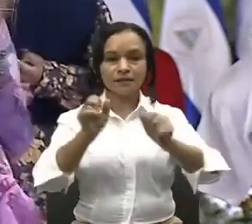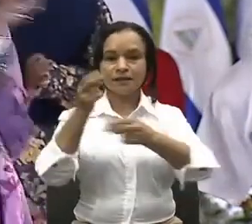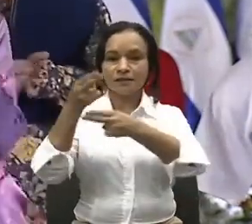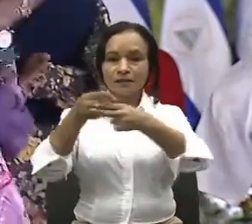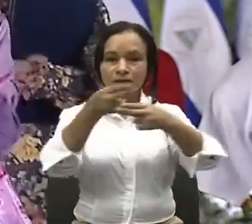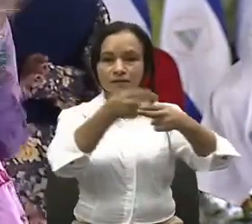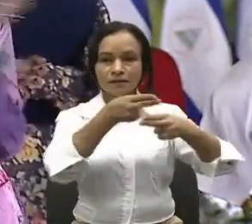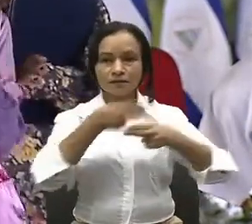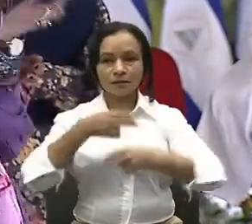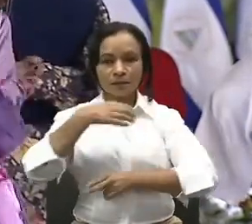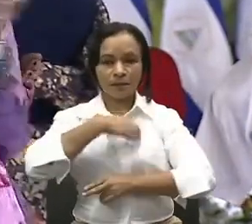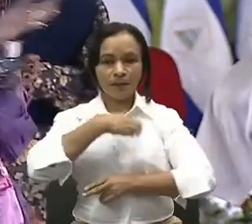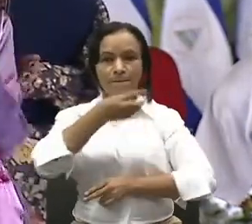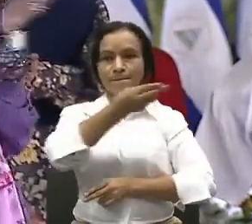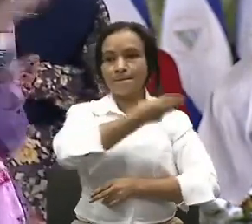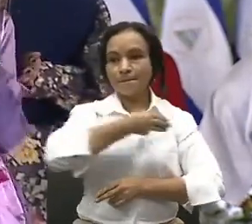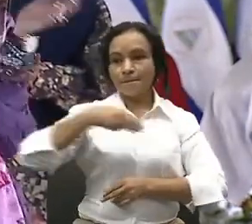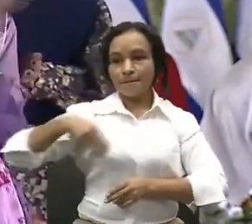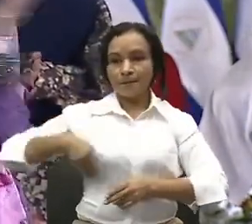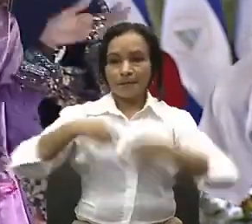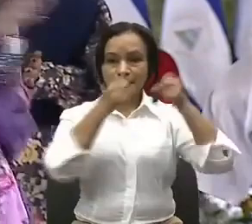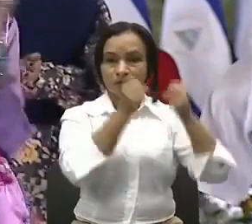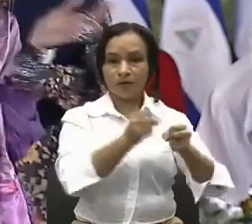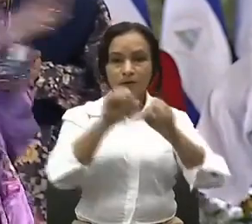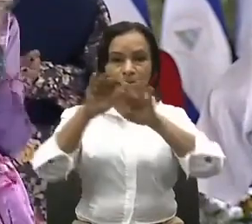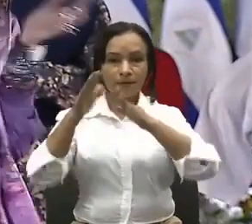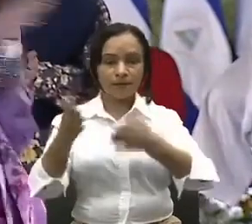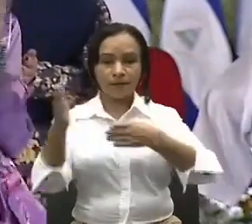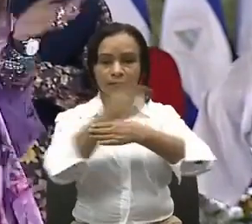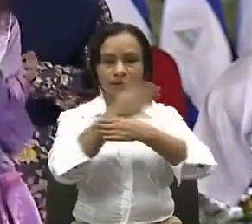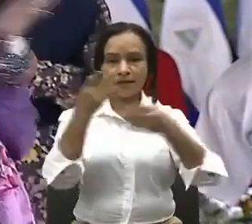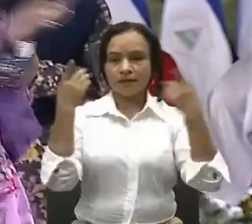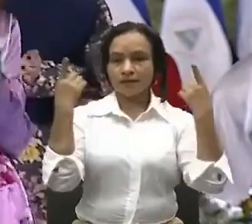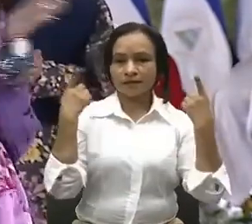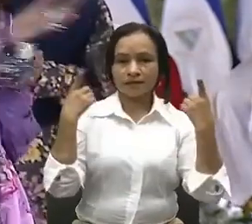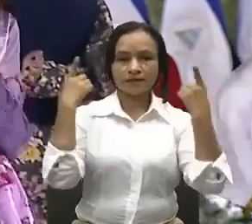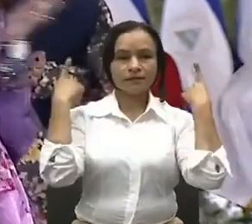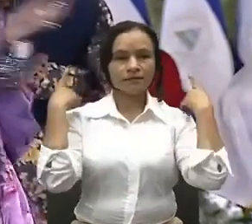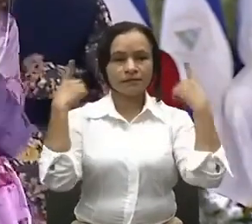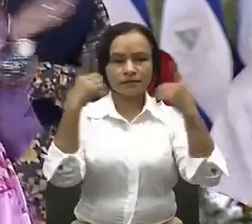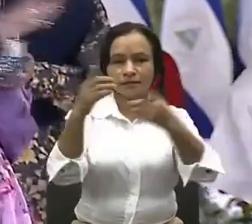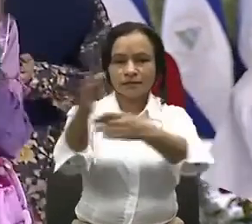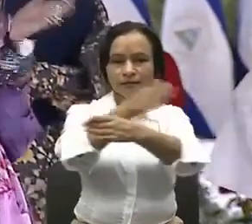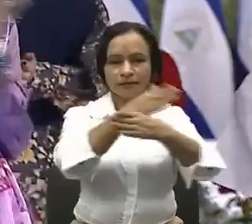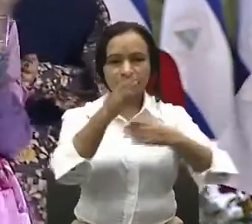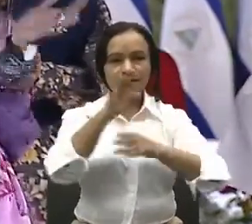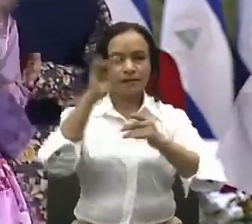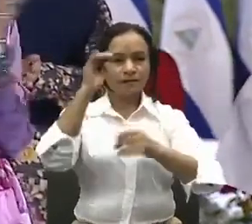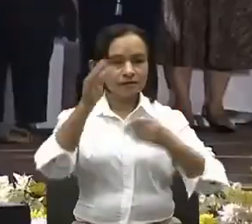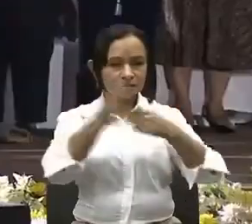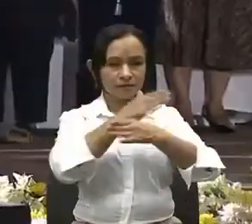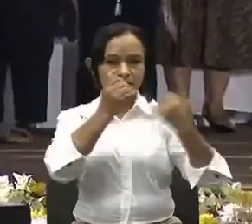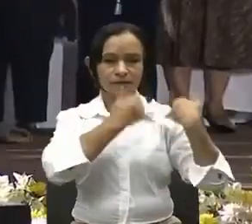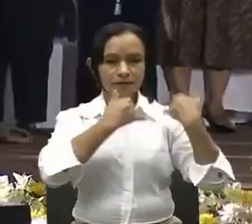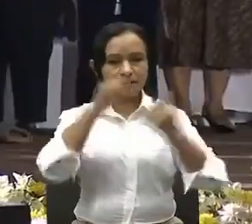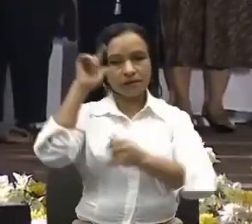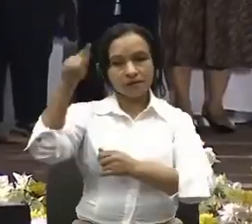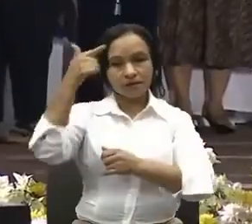nombrados ministros, ministras, funcionarios del Estado nicaragüense.